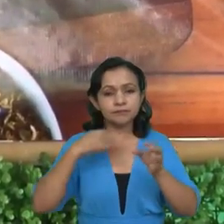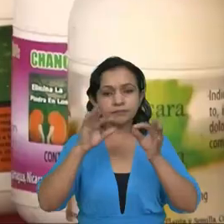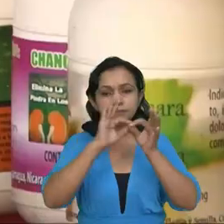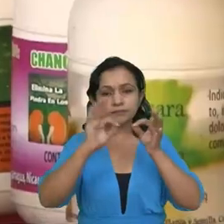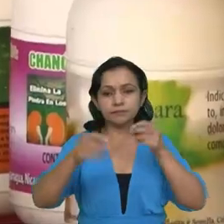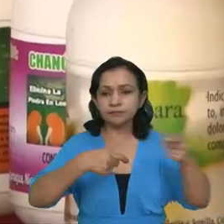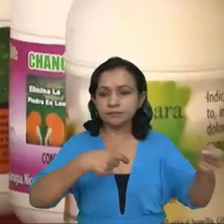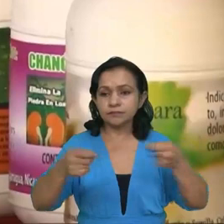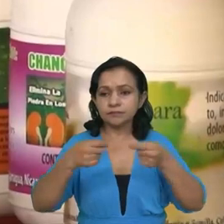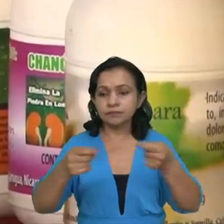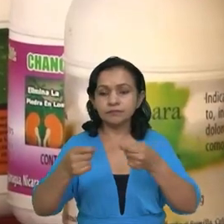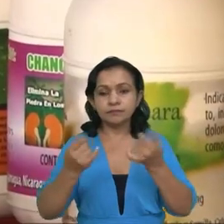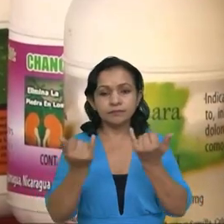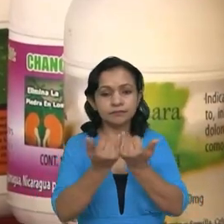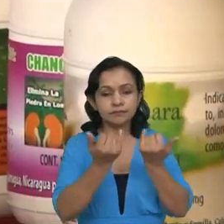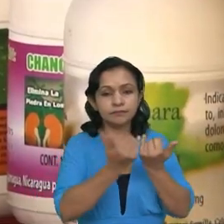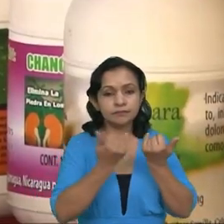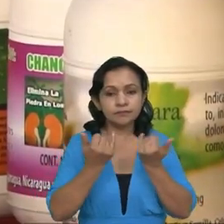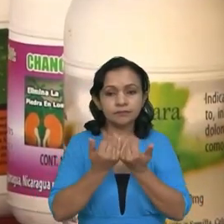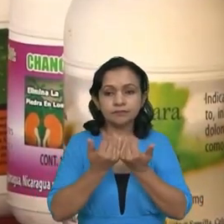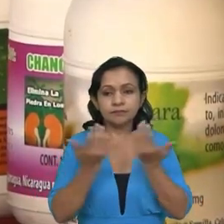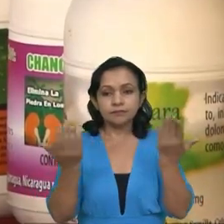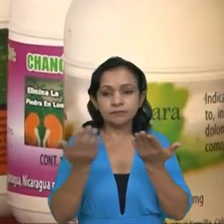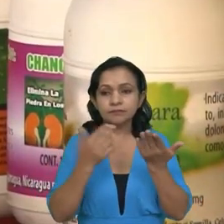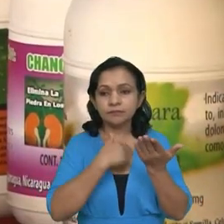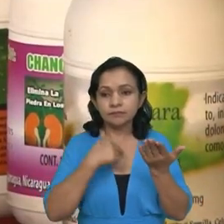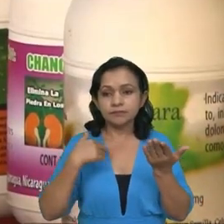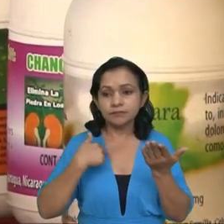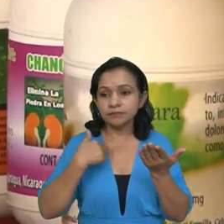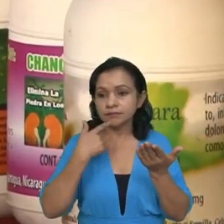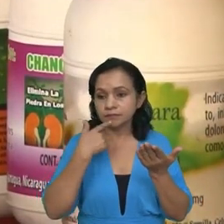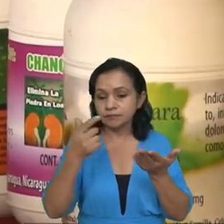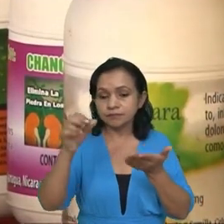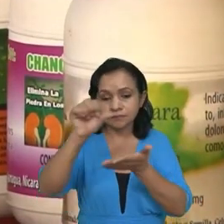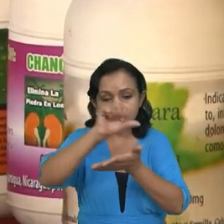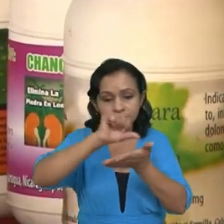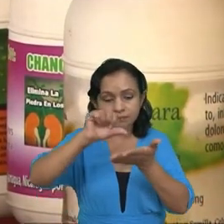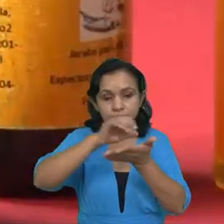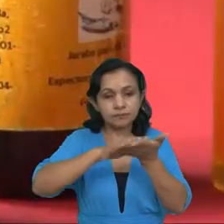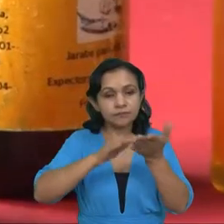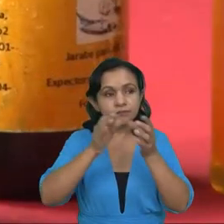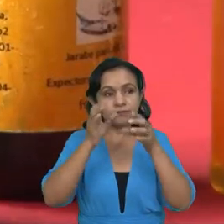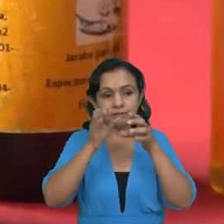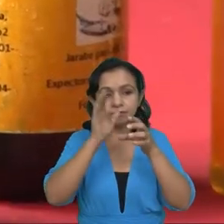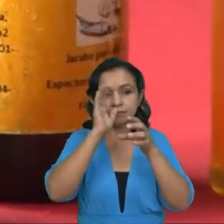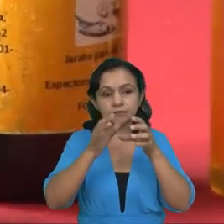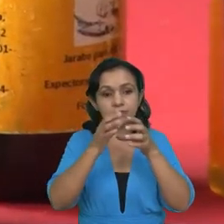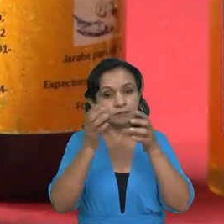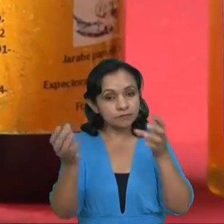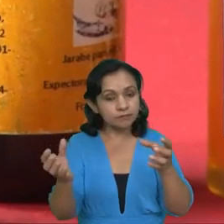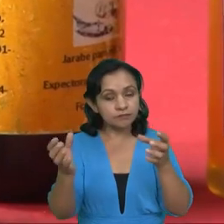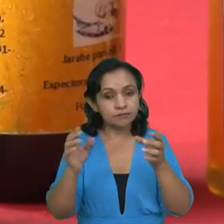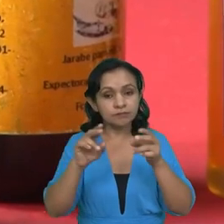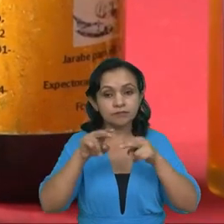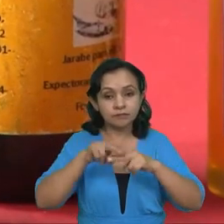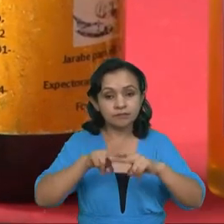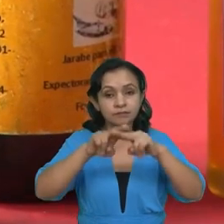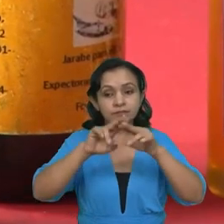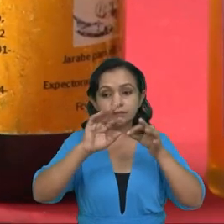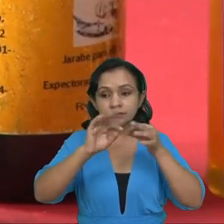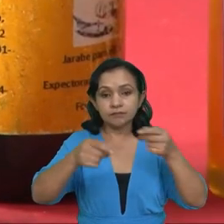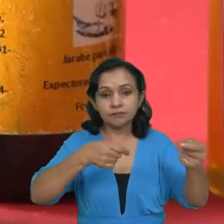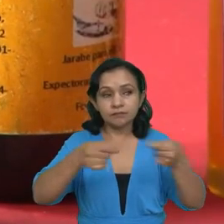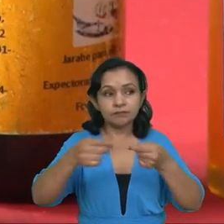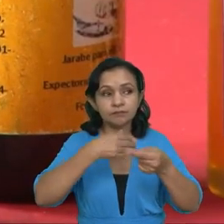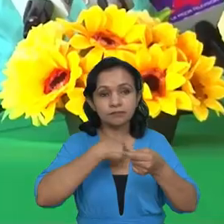emprendedores están las cremas hidratantes bálsamos y aceites a base de coco el parque nacional de ferias abre sus puertas